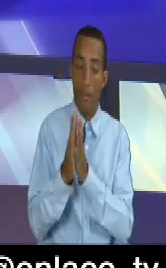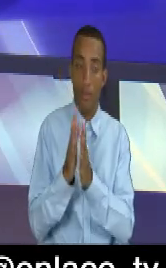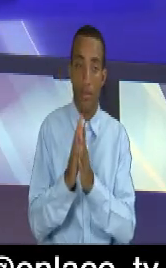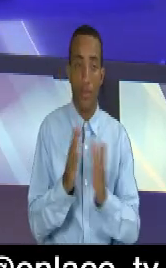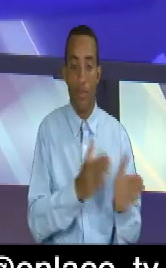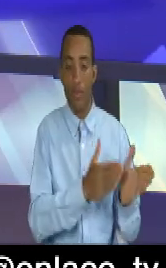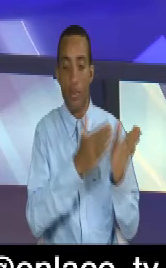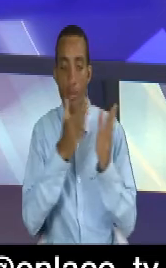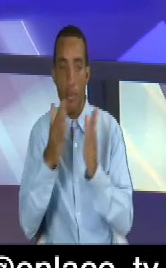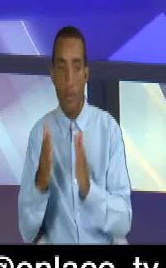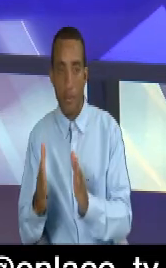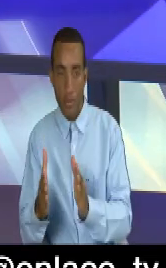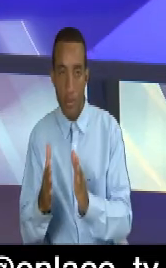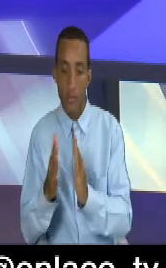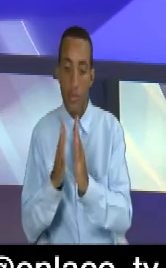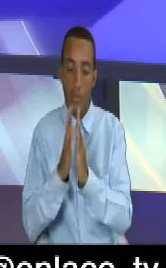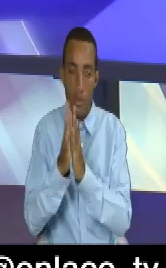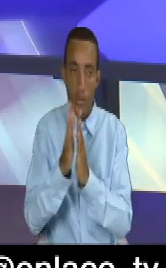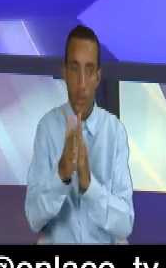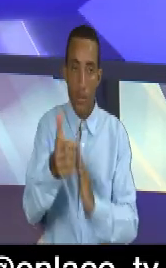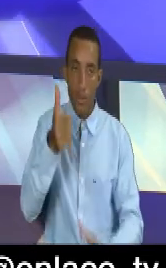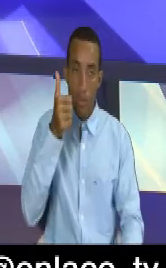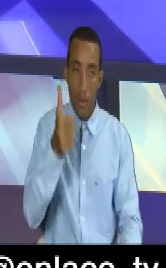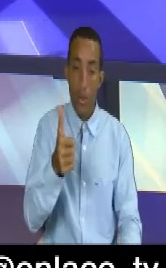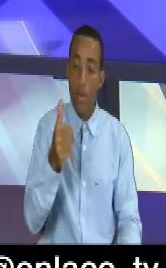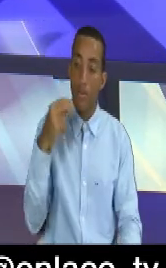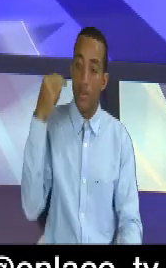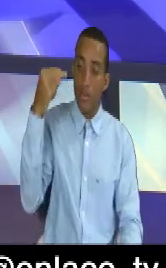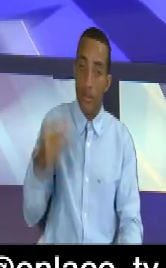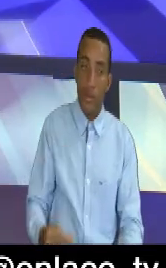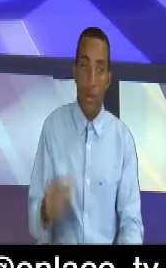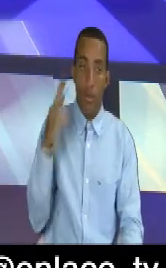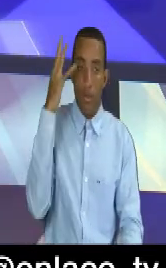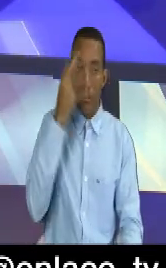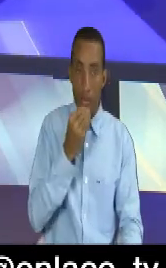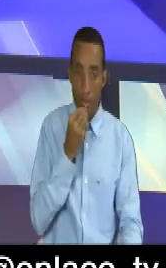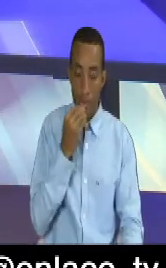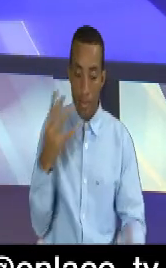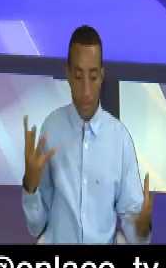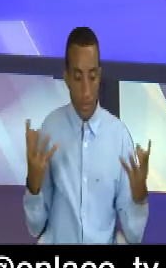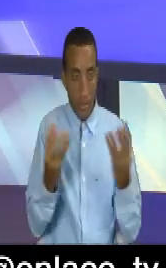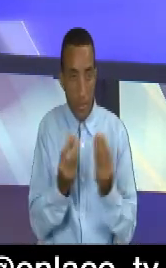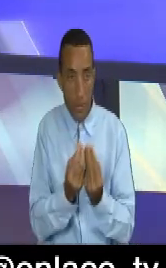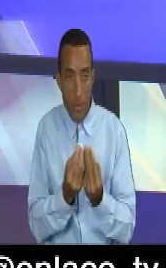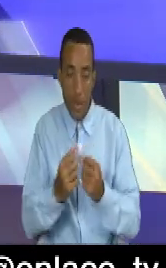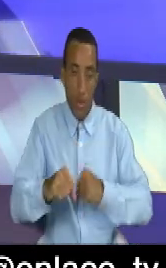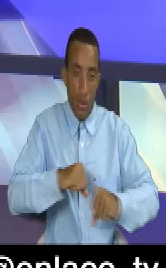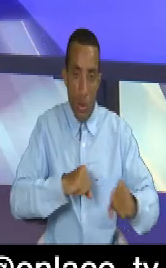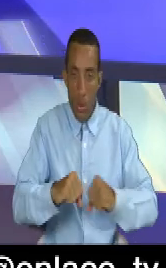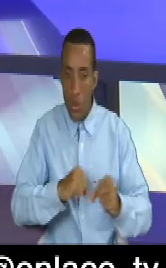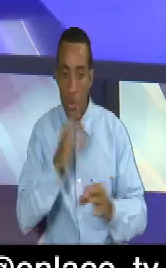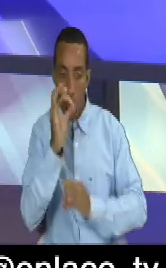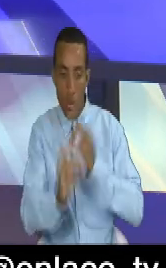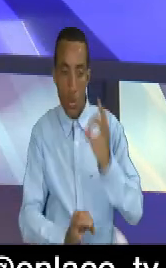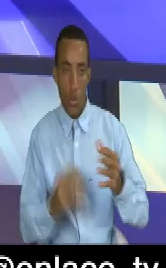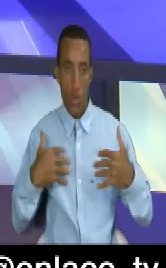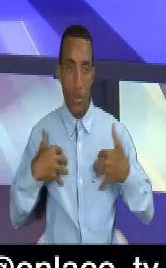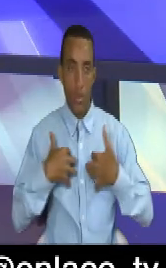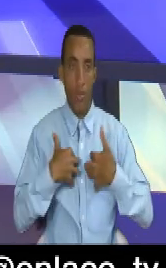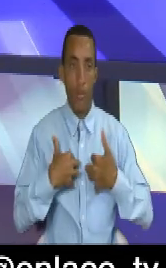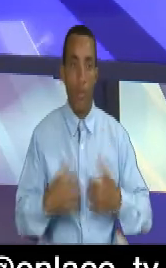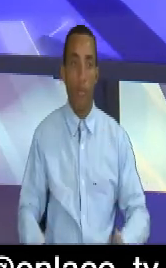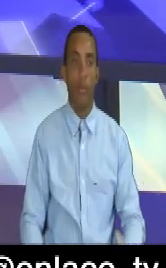de Buenas Noticias tiene una historia muy bonita. Un grupo de personas que trabajan por la protección de los animales en nuestra ciudad.